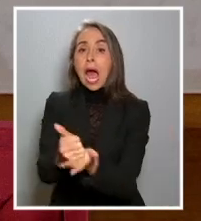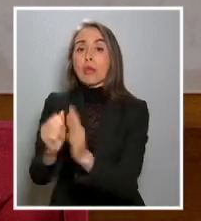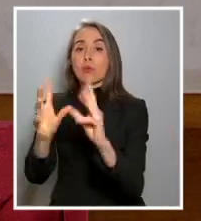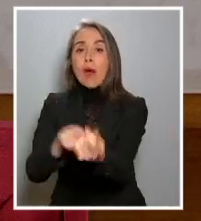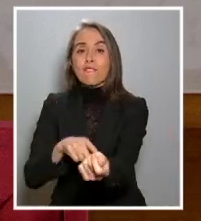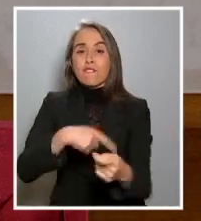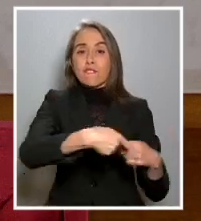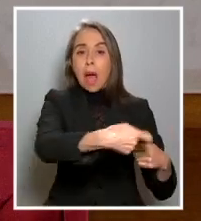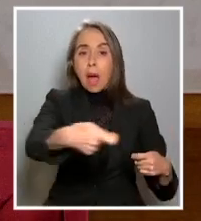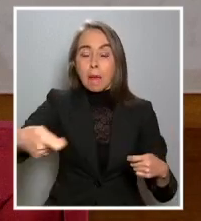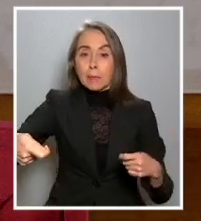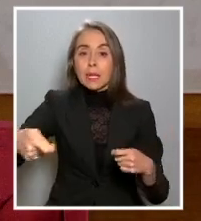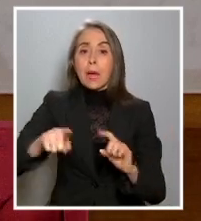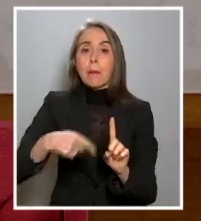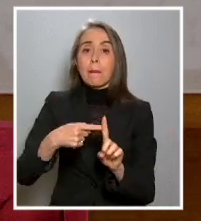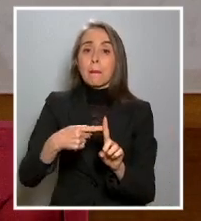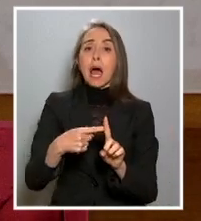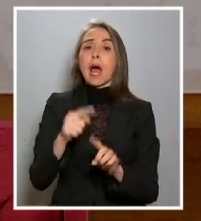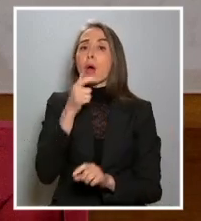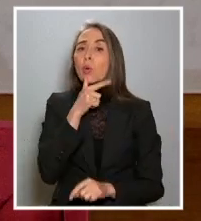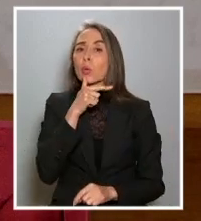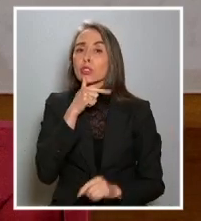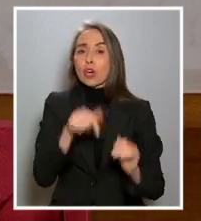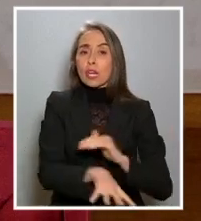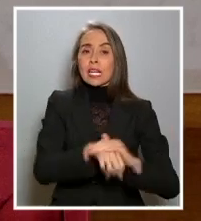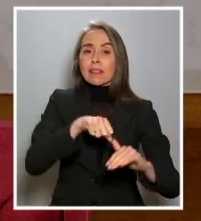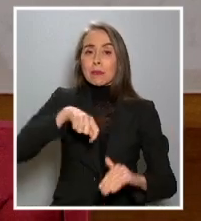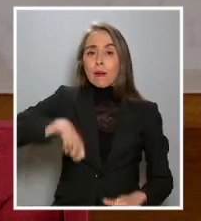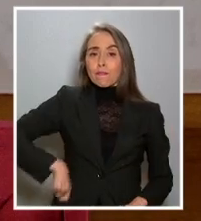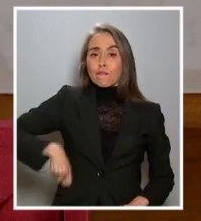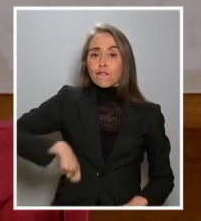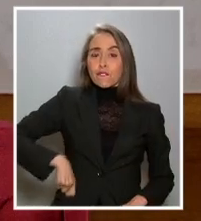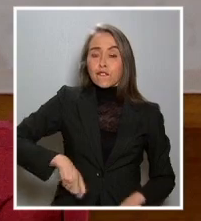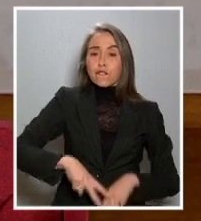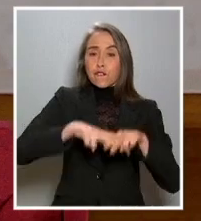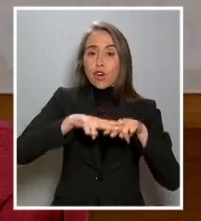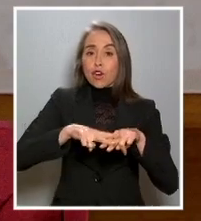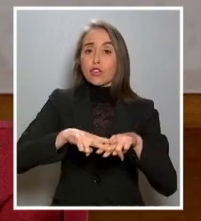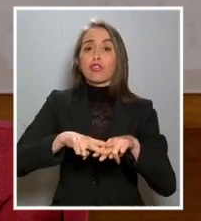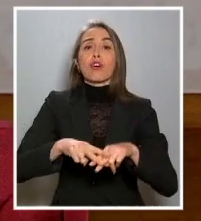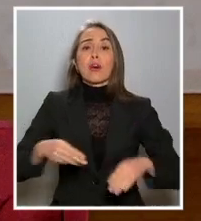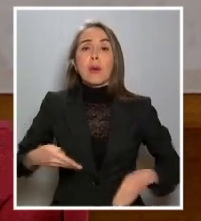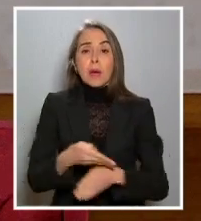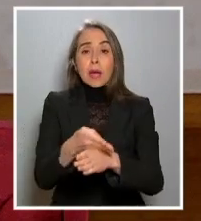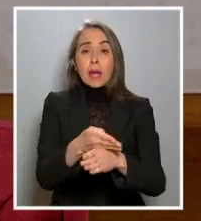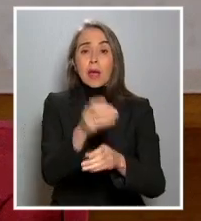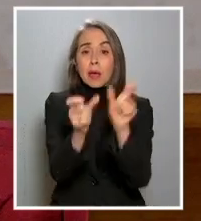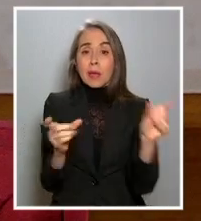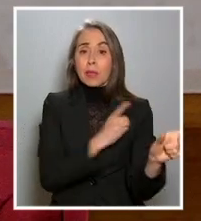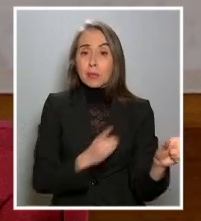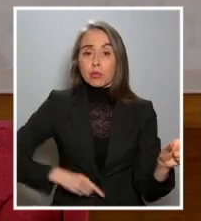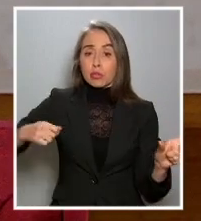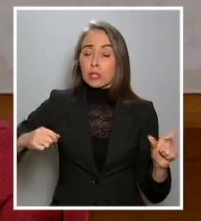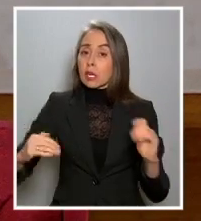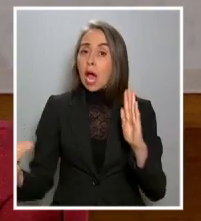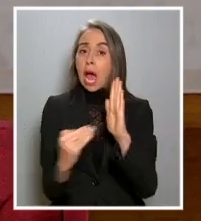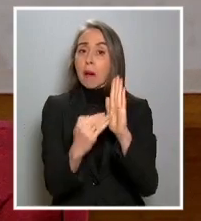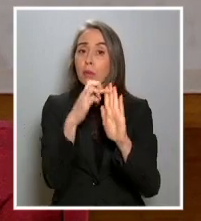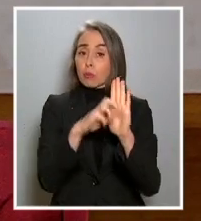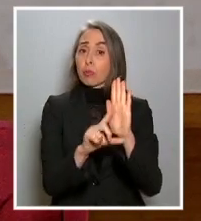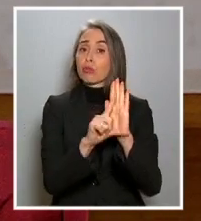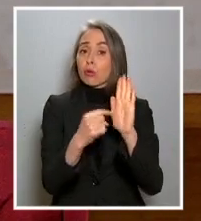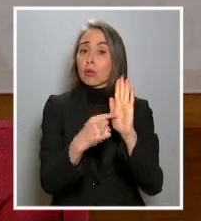sumó el cuestionado retiro de los fondos de pensiones, que contó con un respaldo parlamentario transversal en su momento.